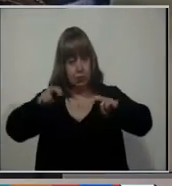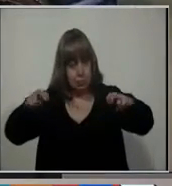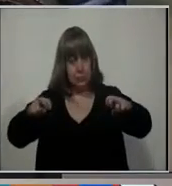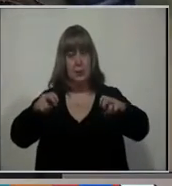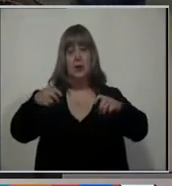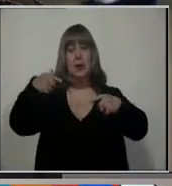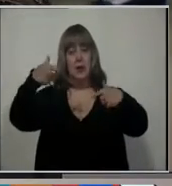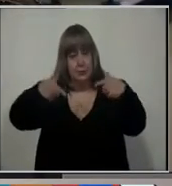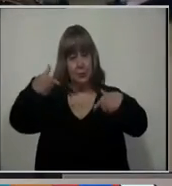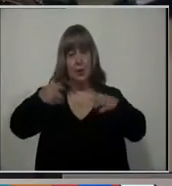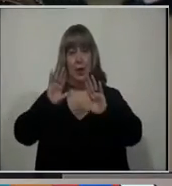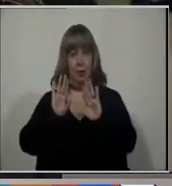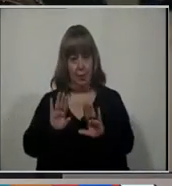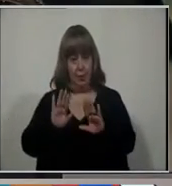combustibles.